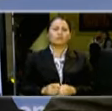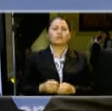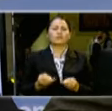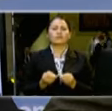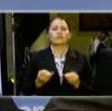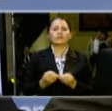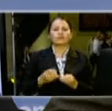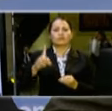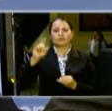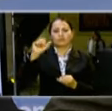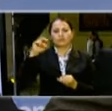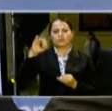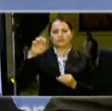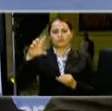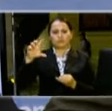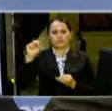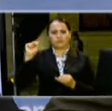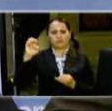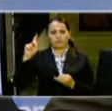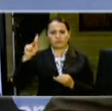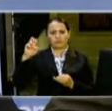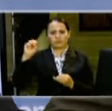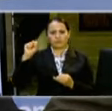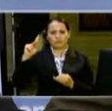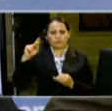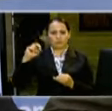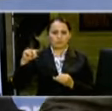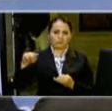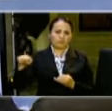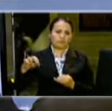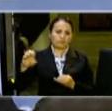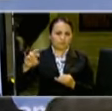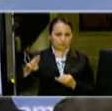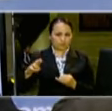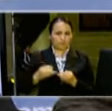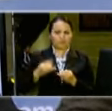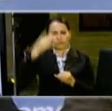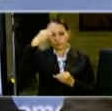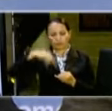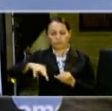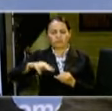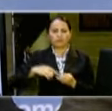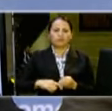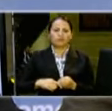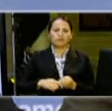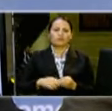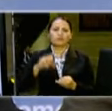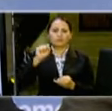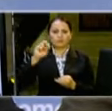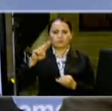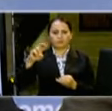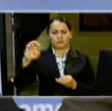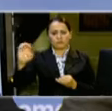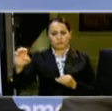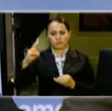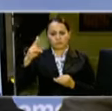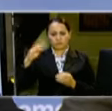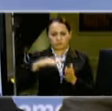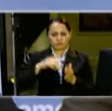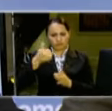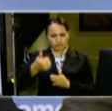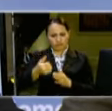Daniel Spencer y Mario Vázquez Olivera, México, CIDE y Acervo Histórico Diplomático, SRE 2006, y